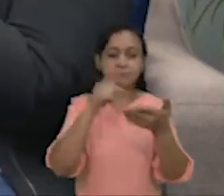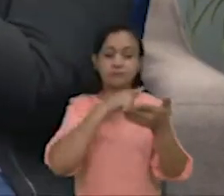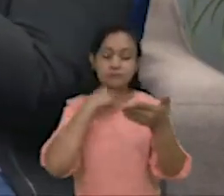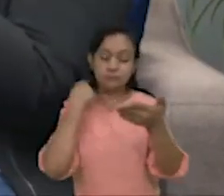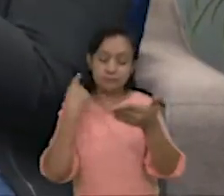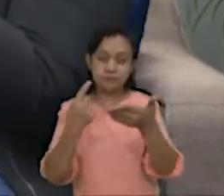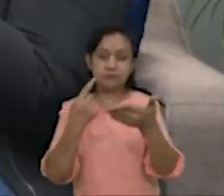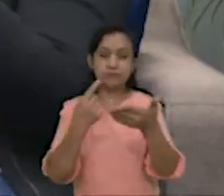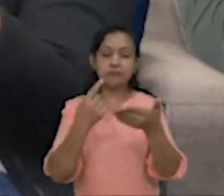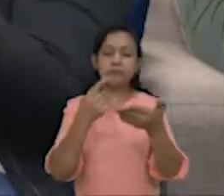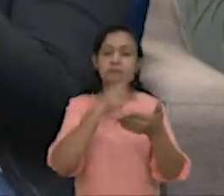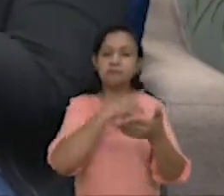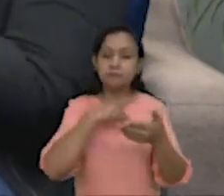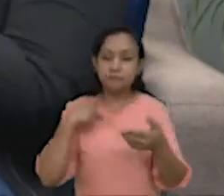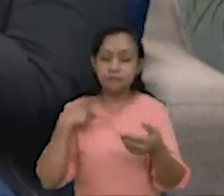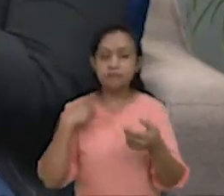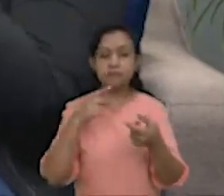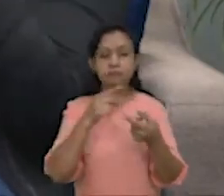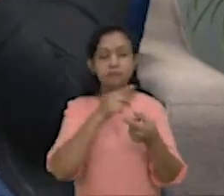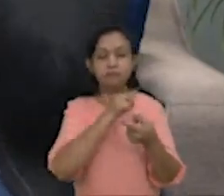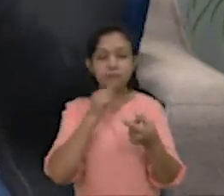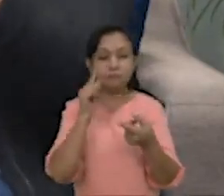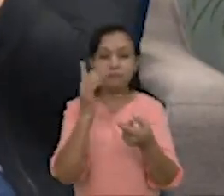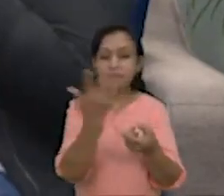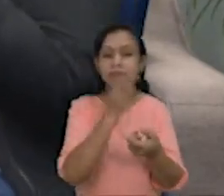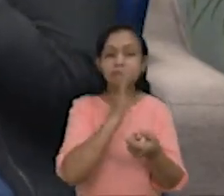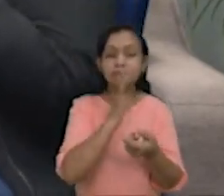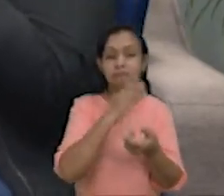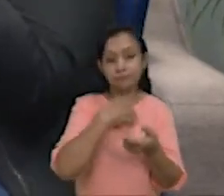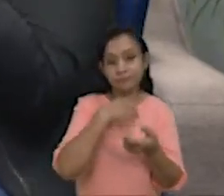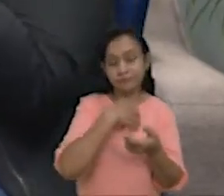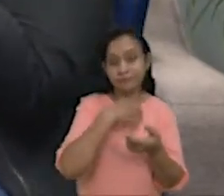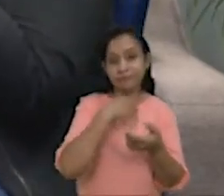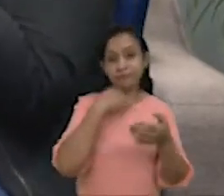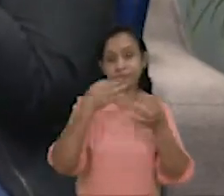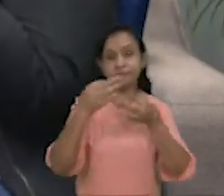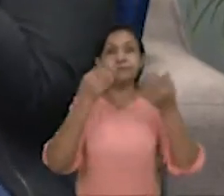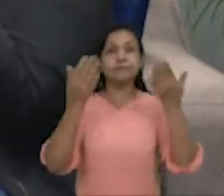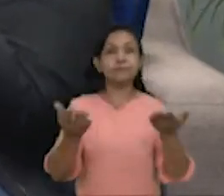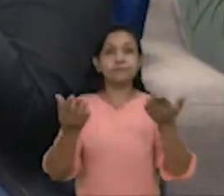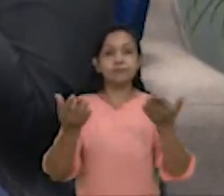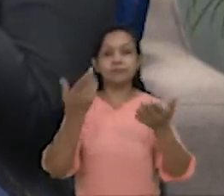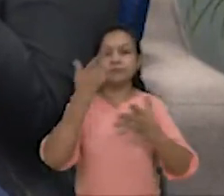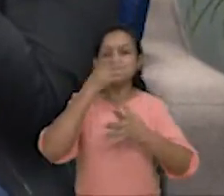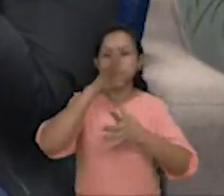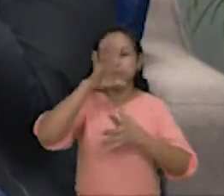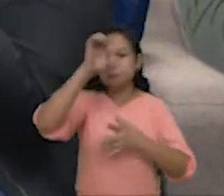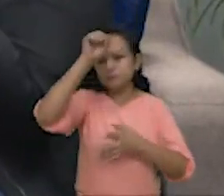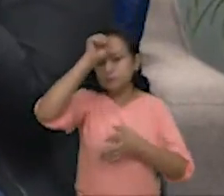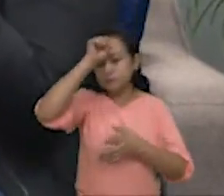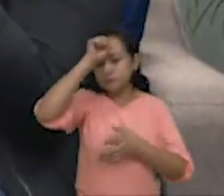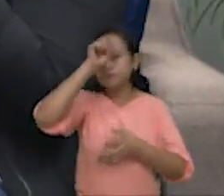crees ciegamente en tu pastor, en tu pastora y todo lo que dice vos, te lo evidentemente te lo tragás porque hay